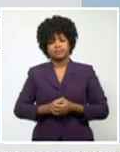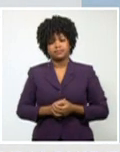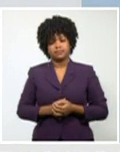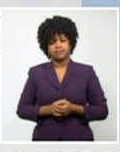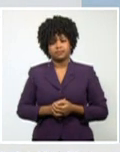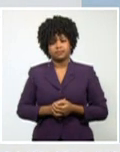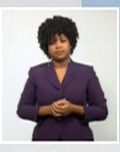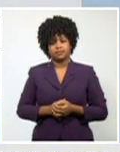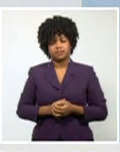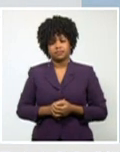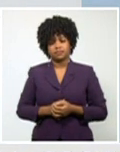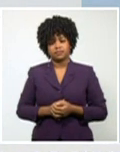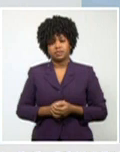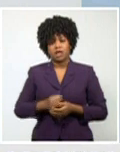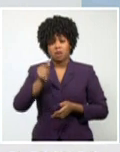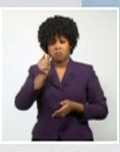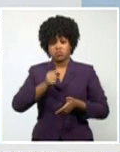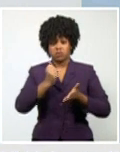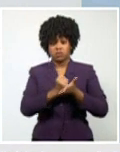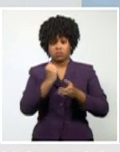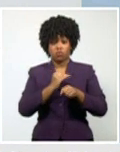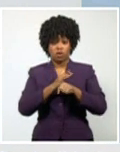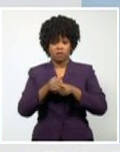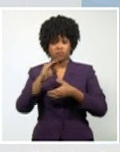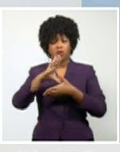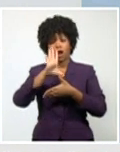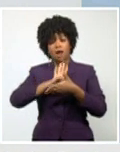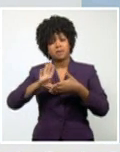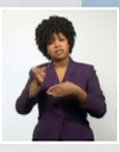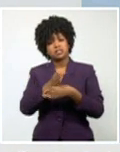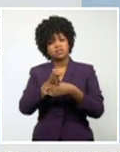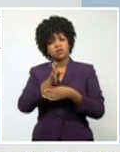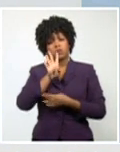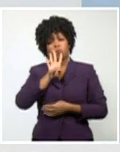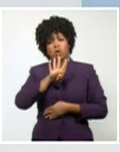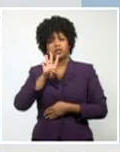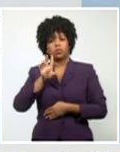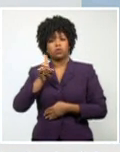Los casos confirmados en la región de las Américas representan el